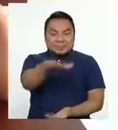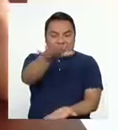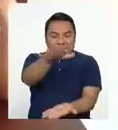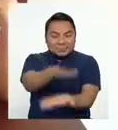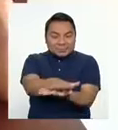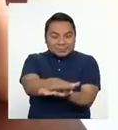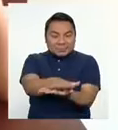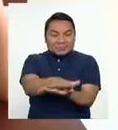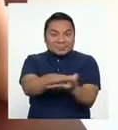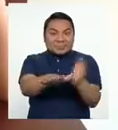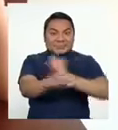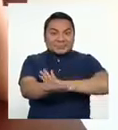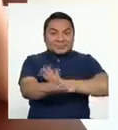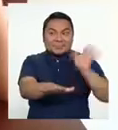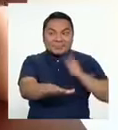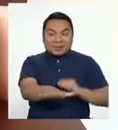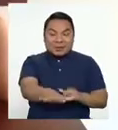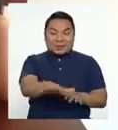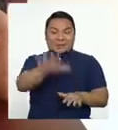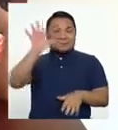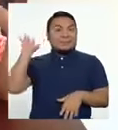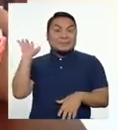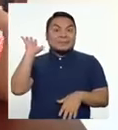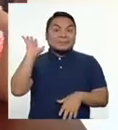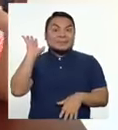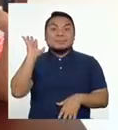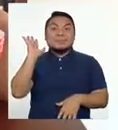Sacamos nuestra mano del papel.